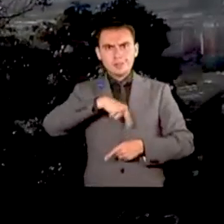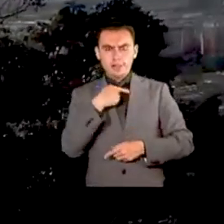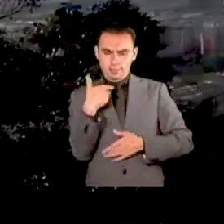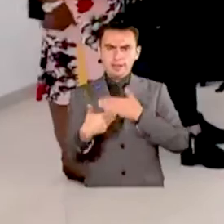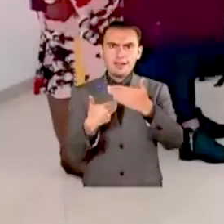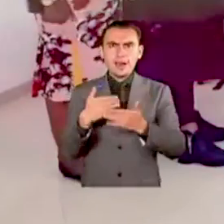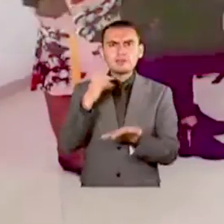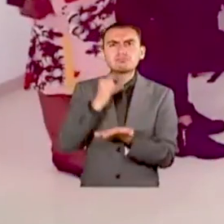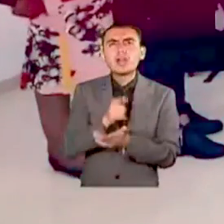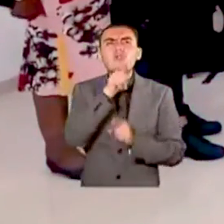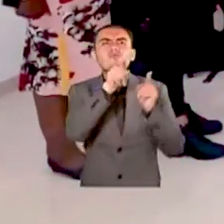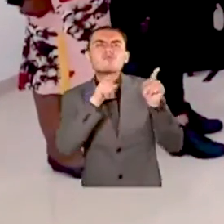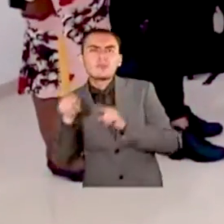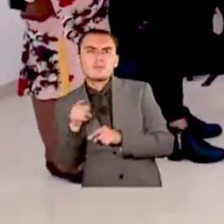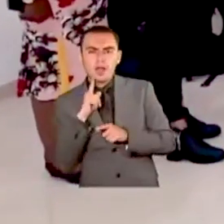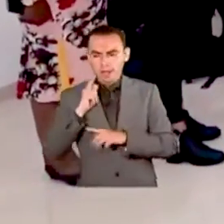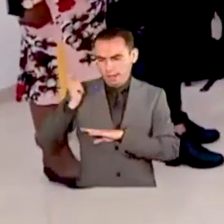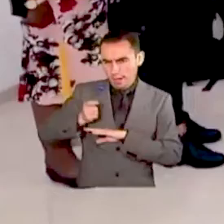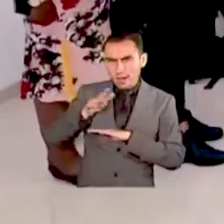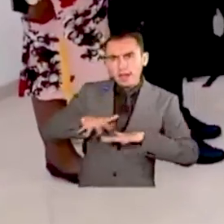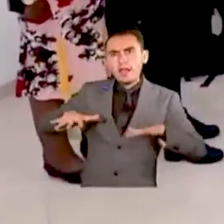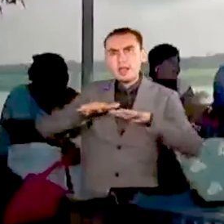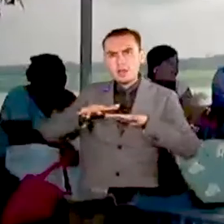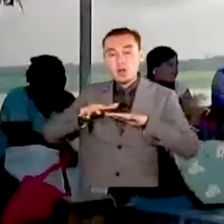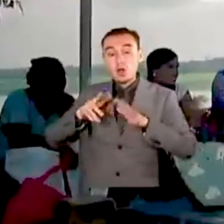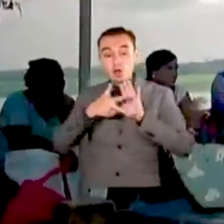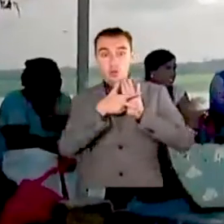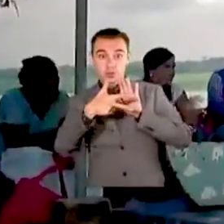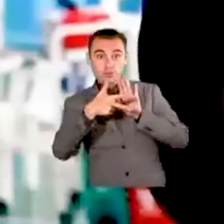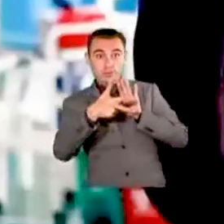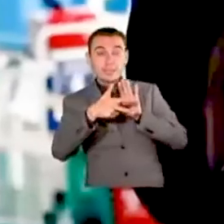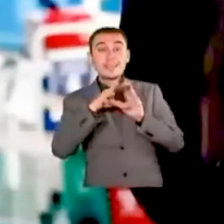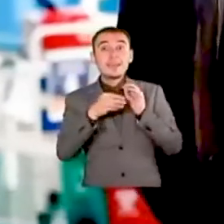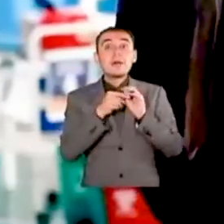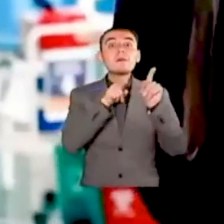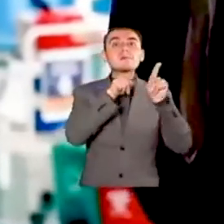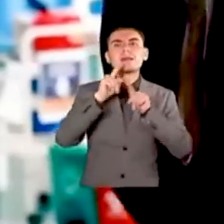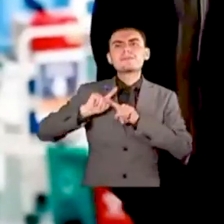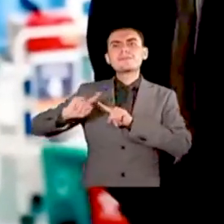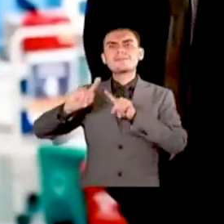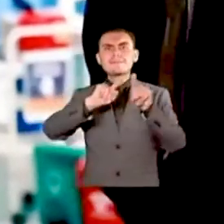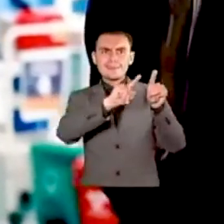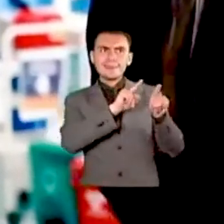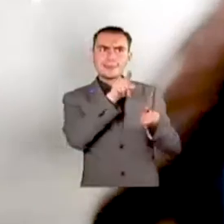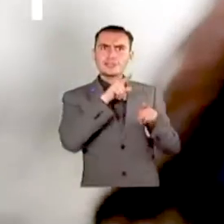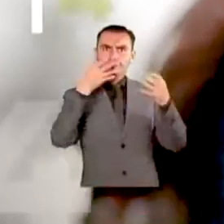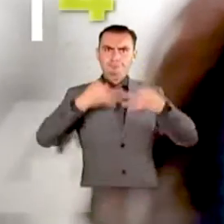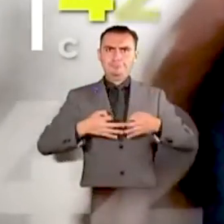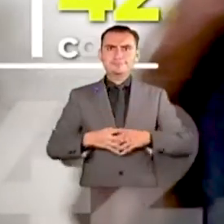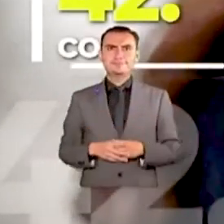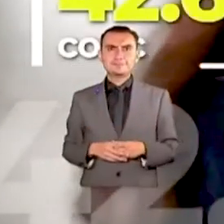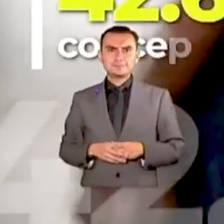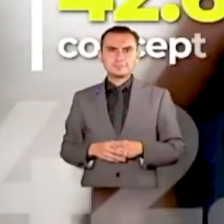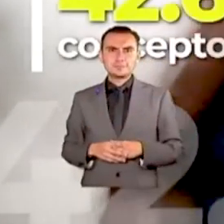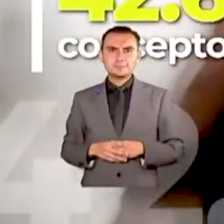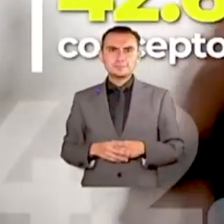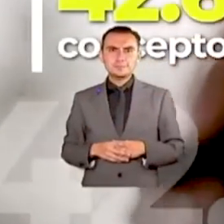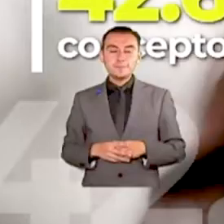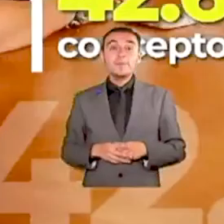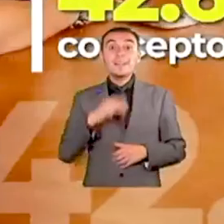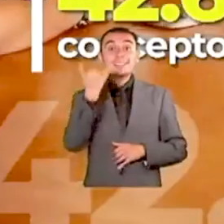las jurisdicciones contencioso-administrativa, constitucional y las diferentes instancias de las especialidades.